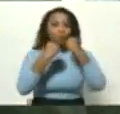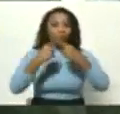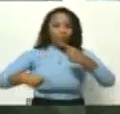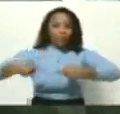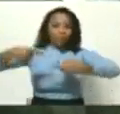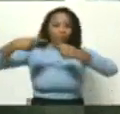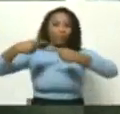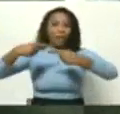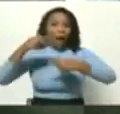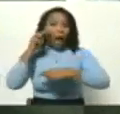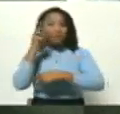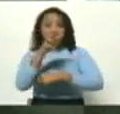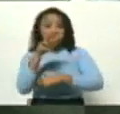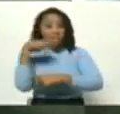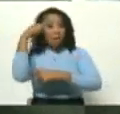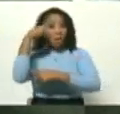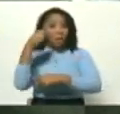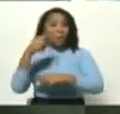viralizado, ah, de mi almiranta